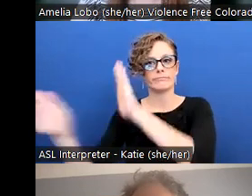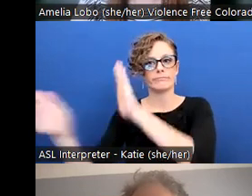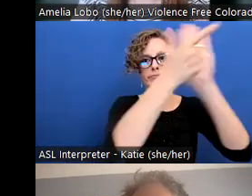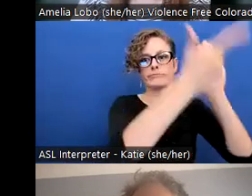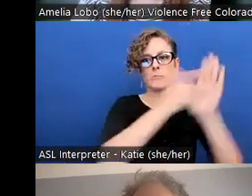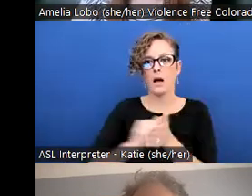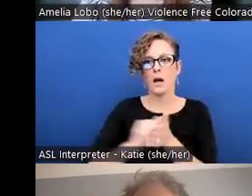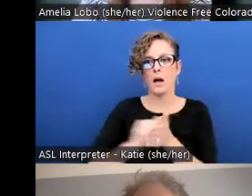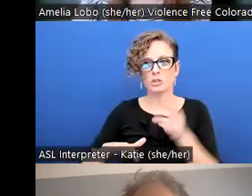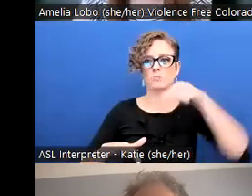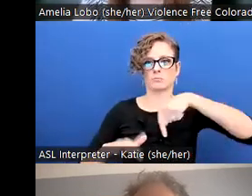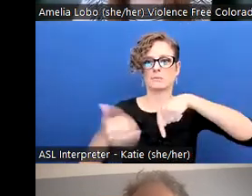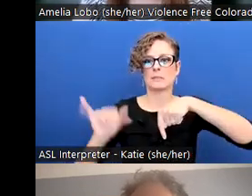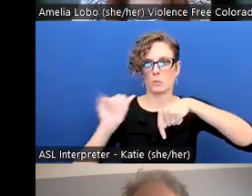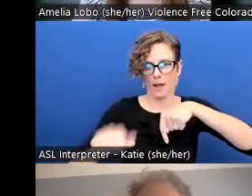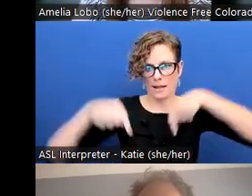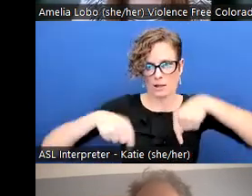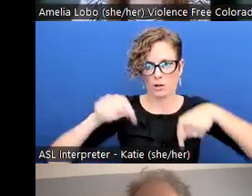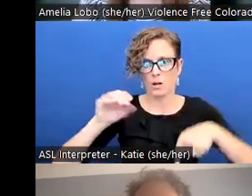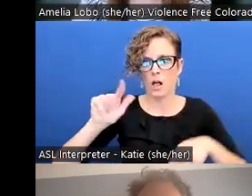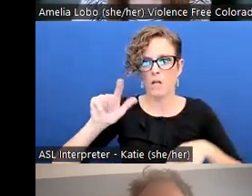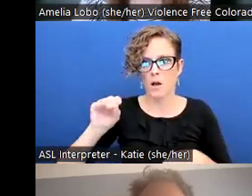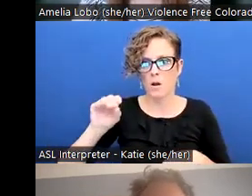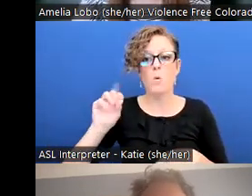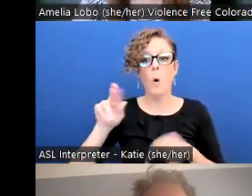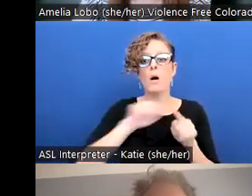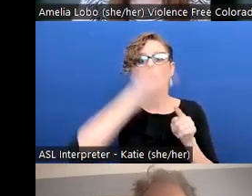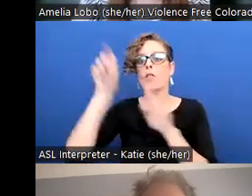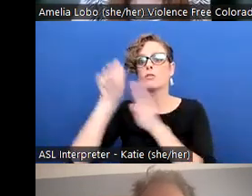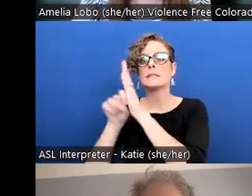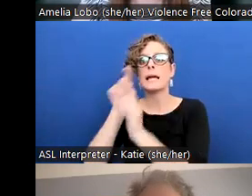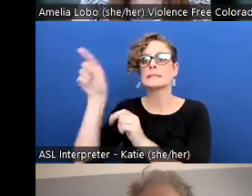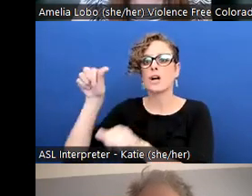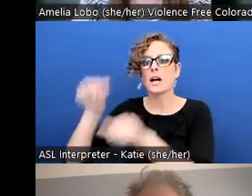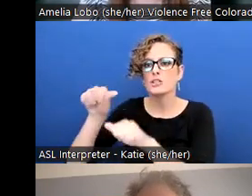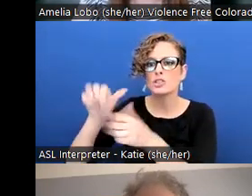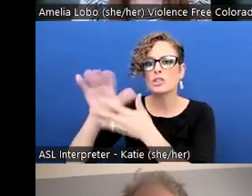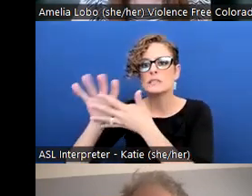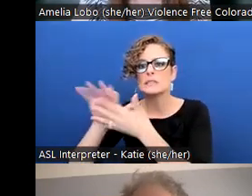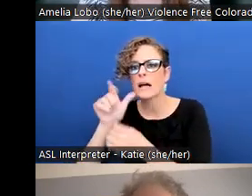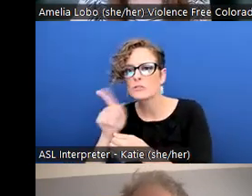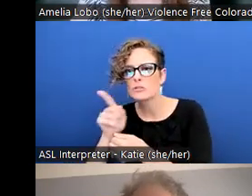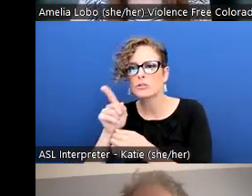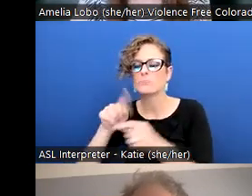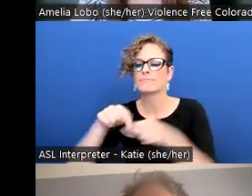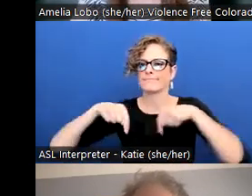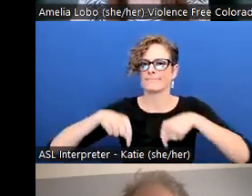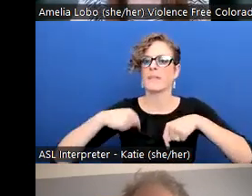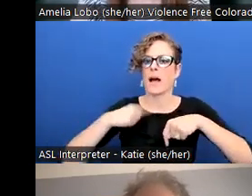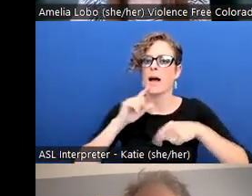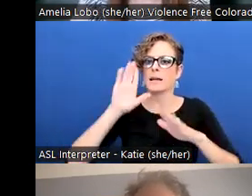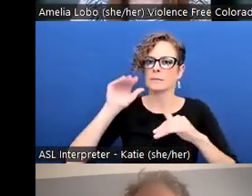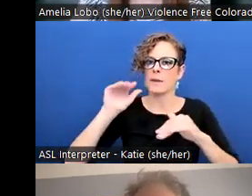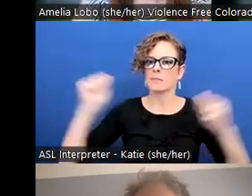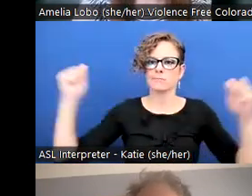el aborto y criminalizado el aborto, por lo que tendrán que viajar